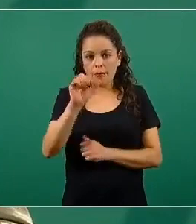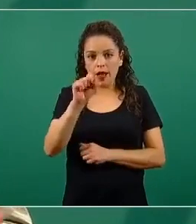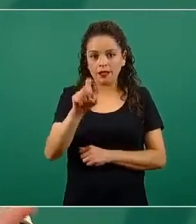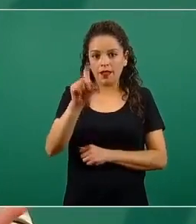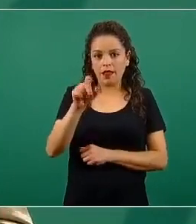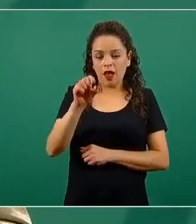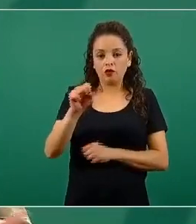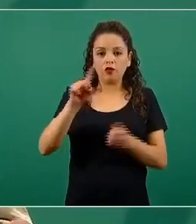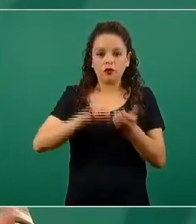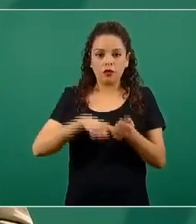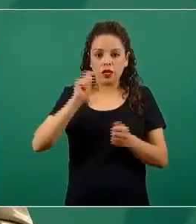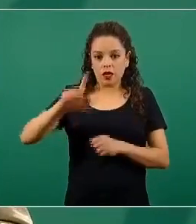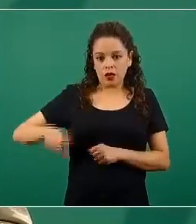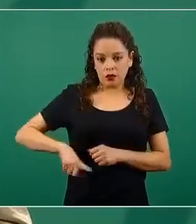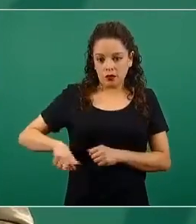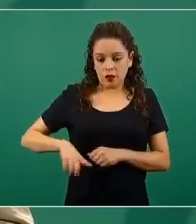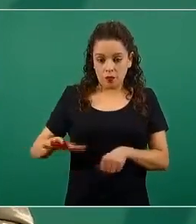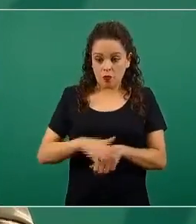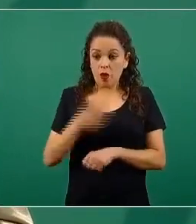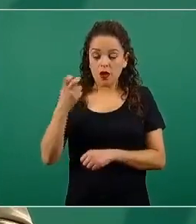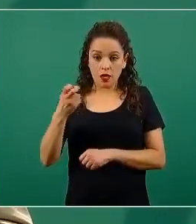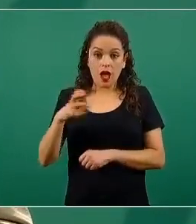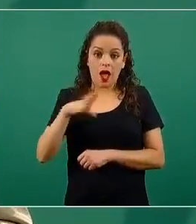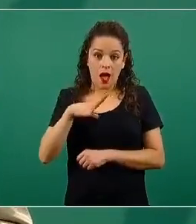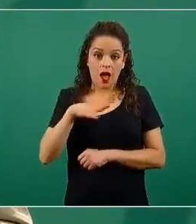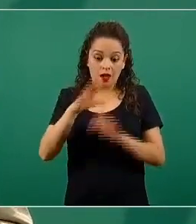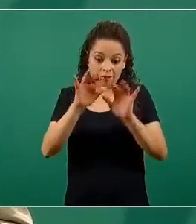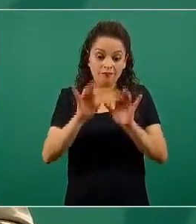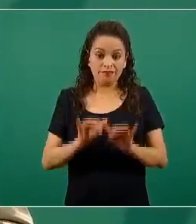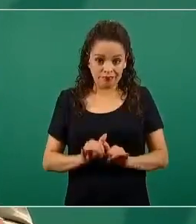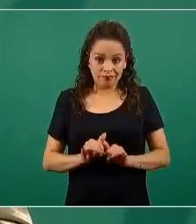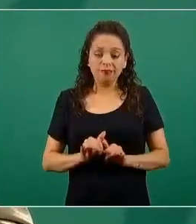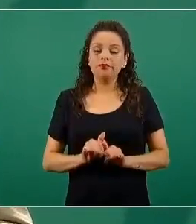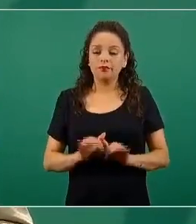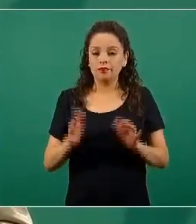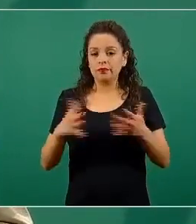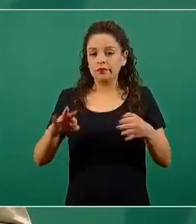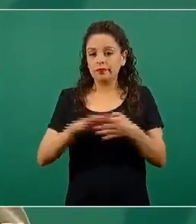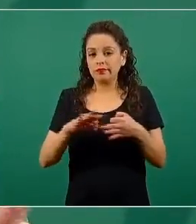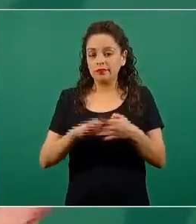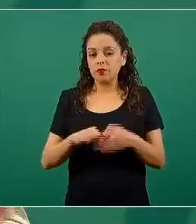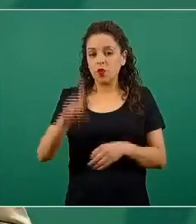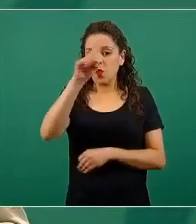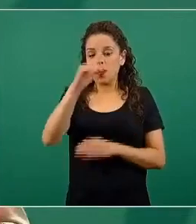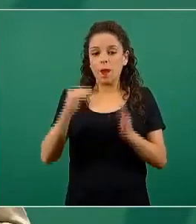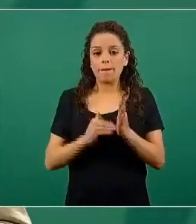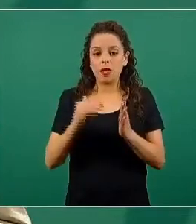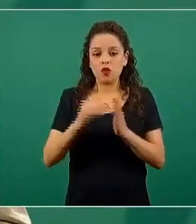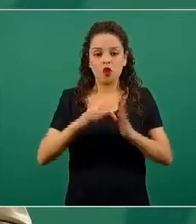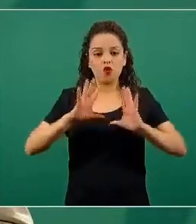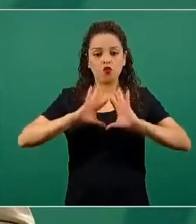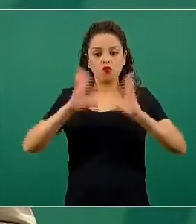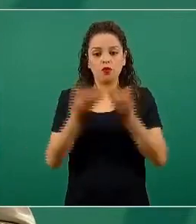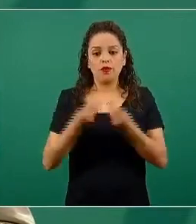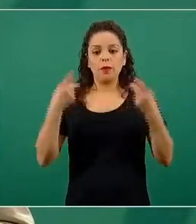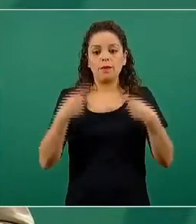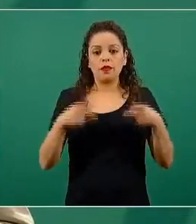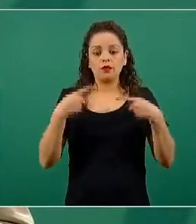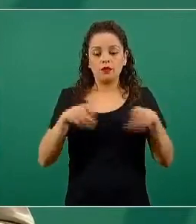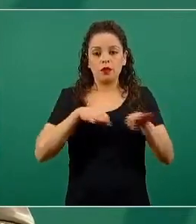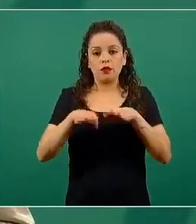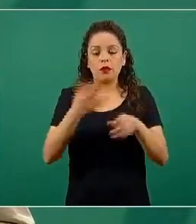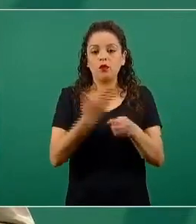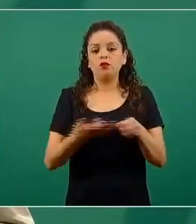sector público, porque esos son los datos que teníamos, y teníamos un estimado de aproximadamente de 1 millón total de personal de